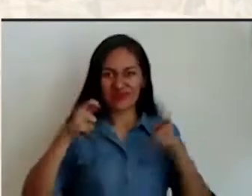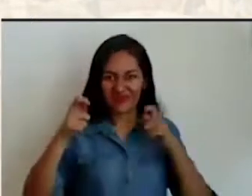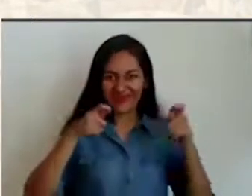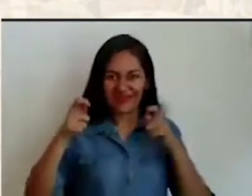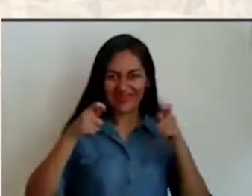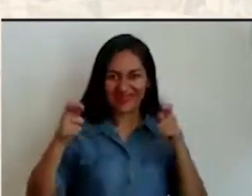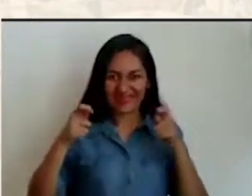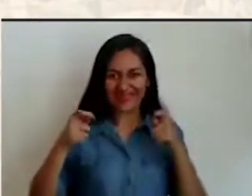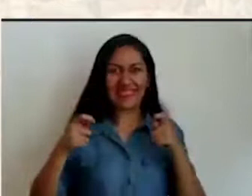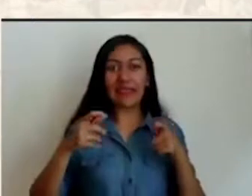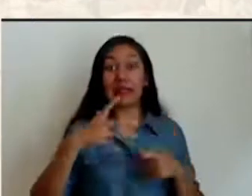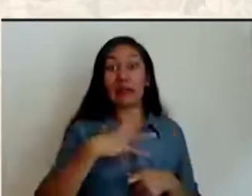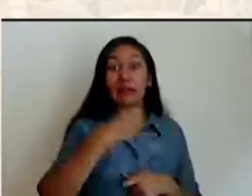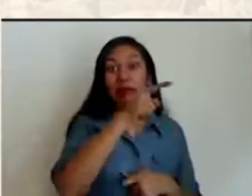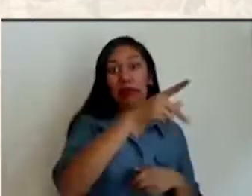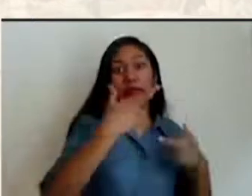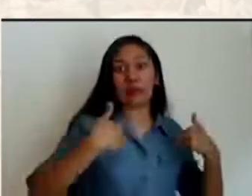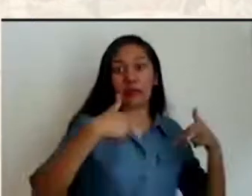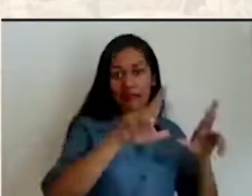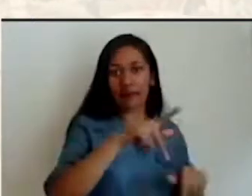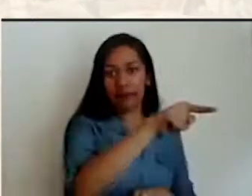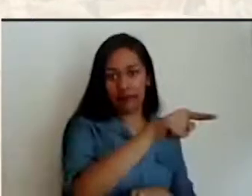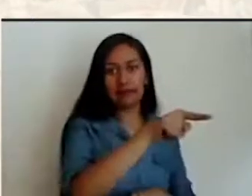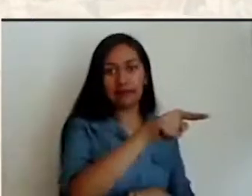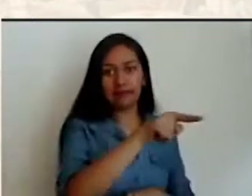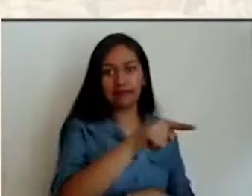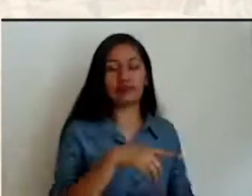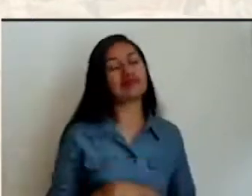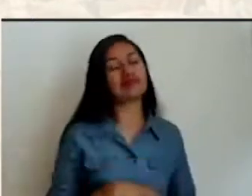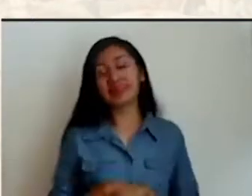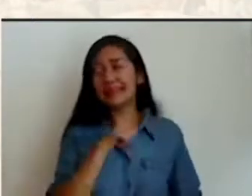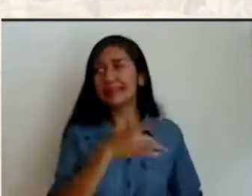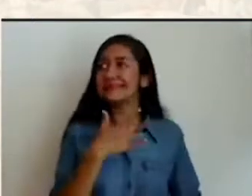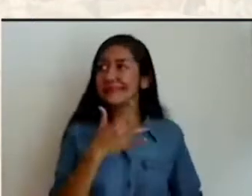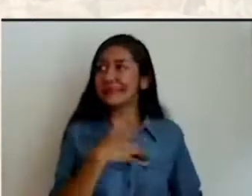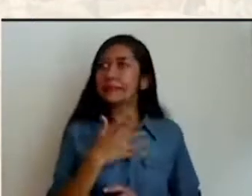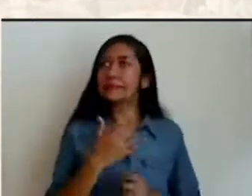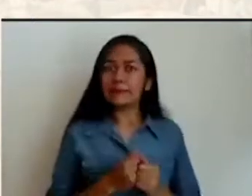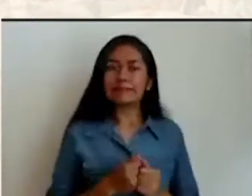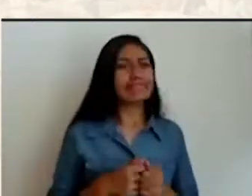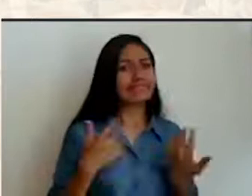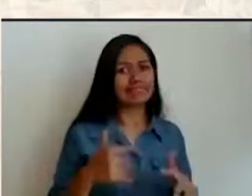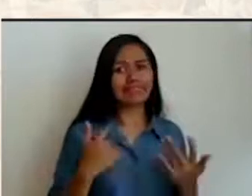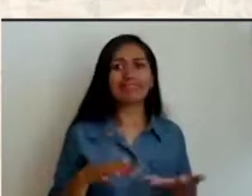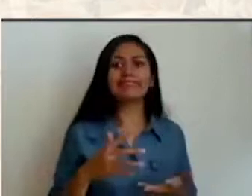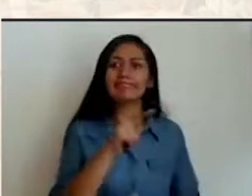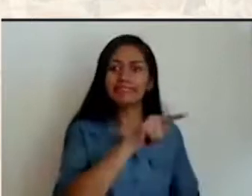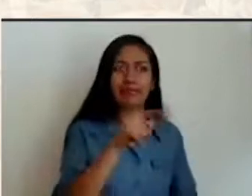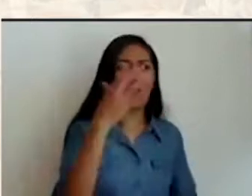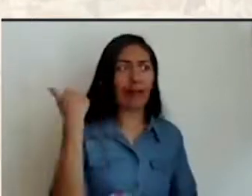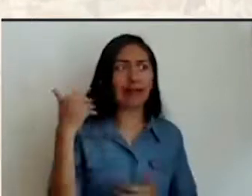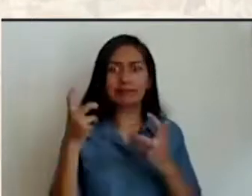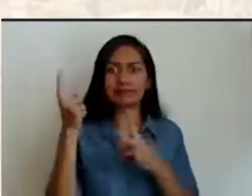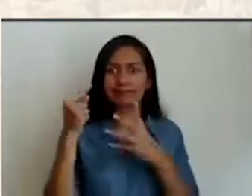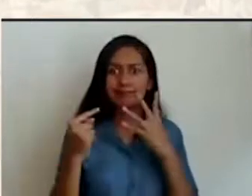representativa, y que está reconociendo y dando un peso especial a ciertos hechos, pero que